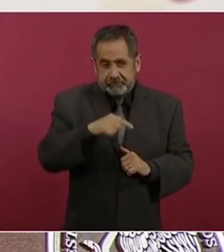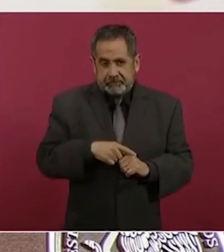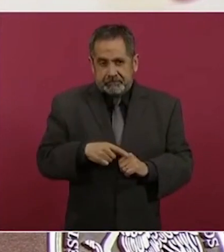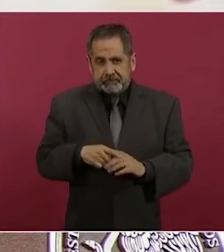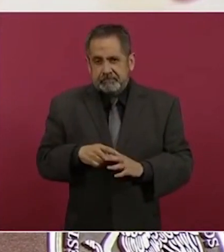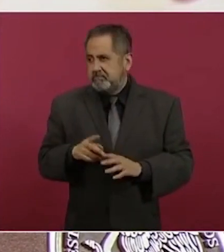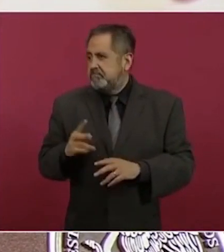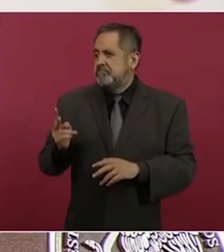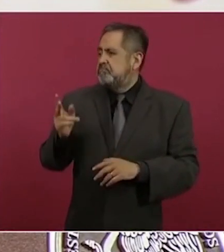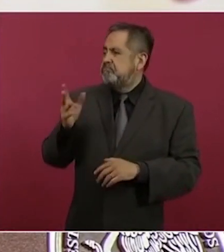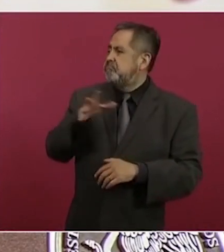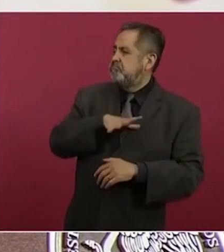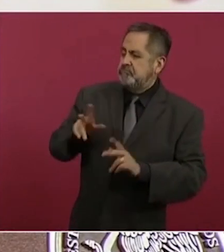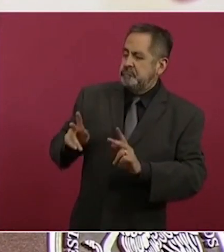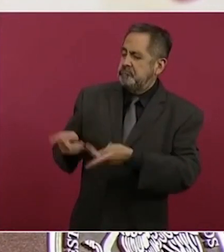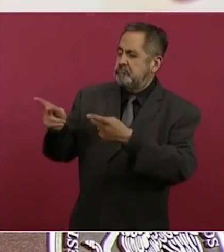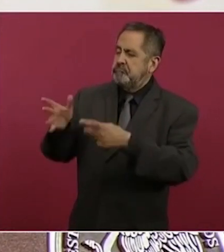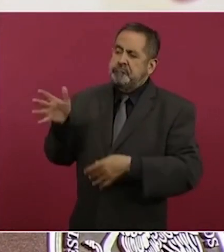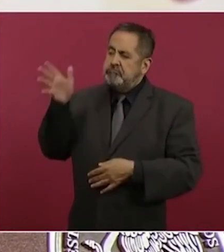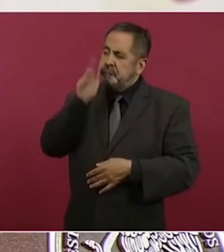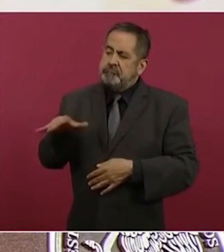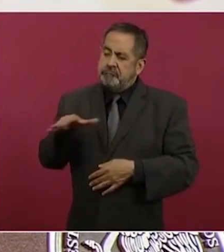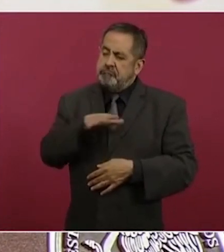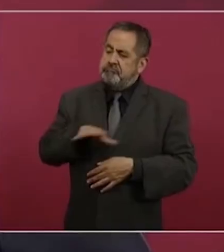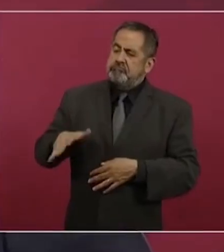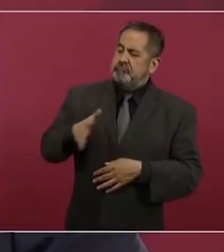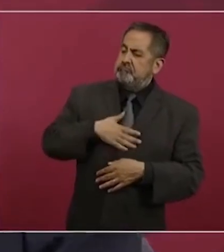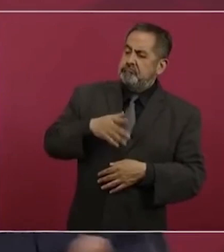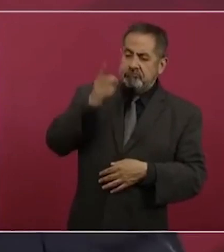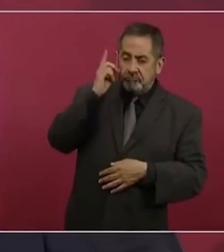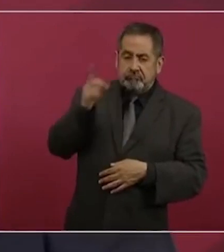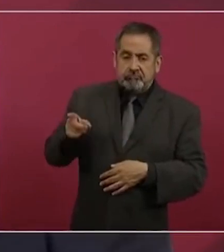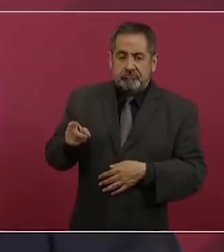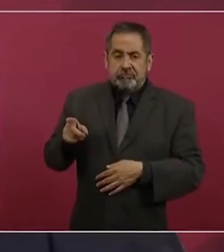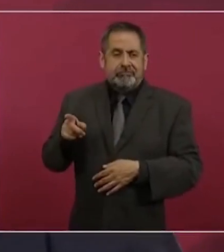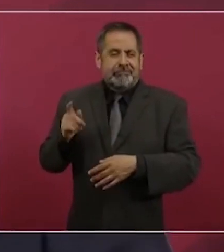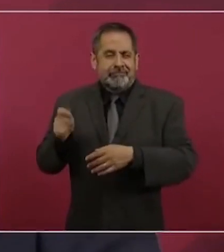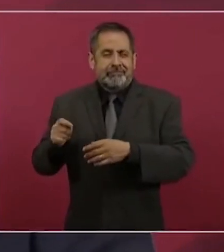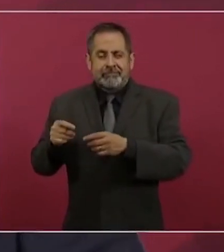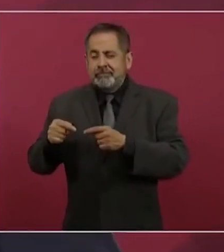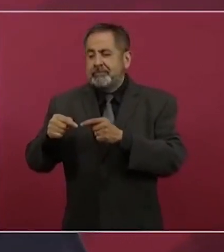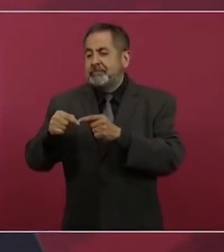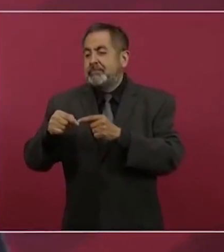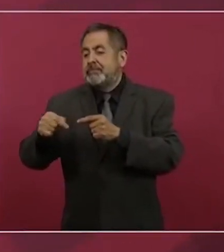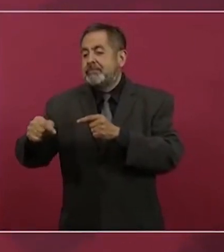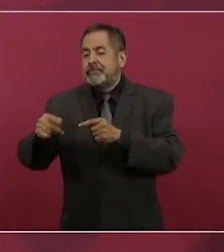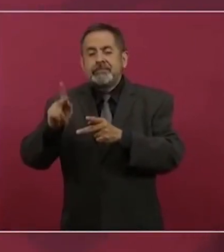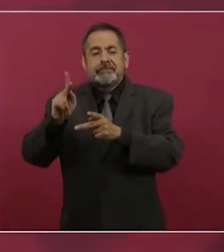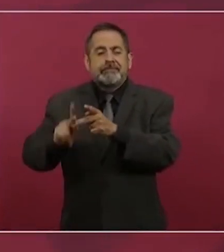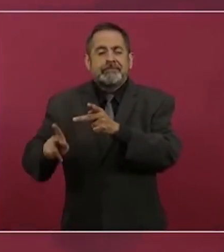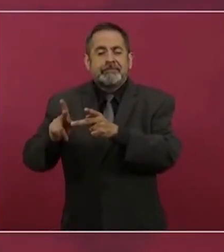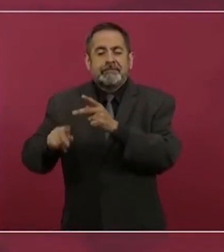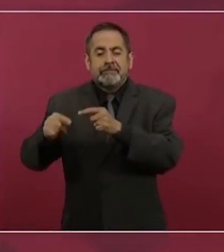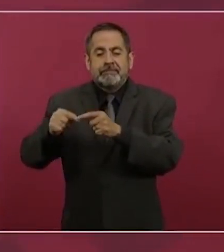ponernos contra la pared, que como faltan esos pequeños tramos,